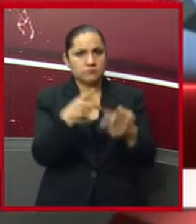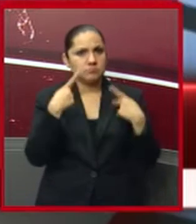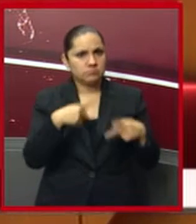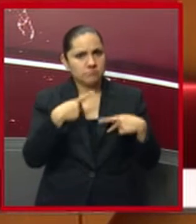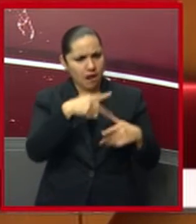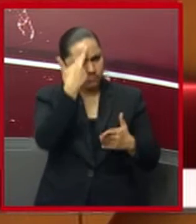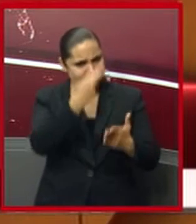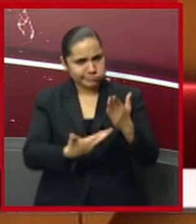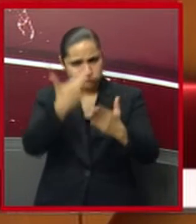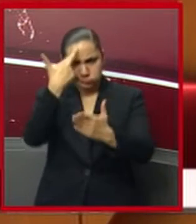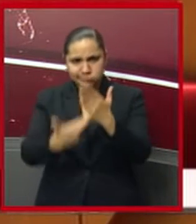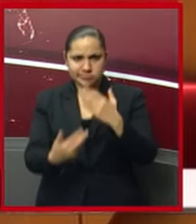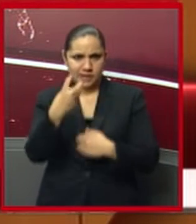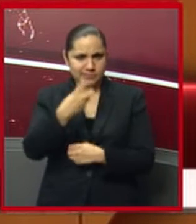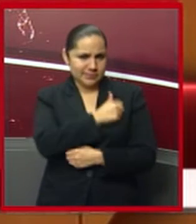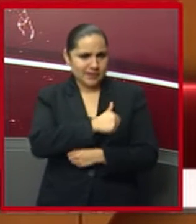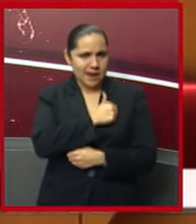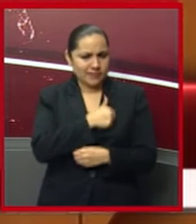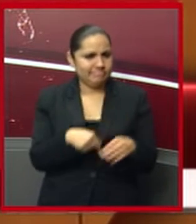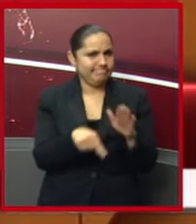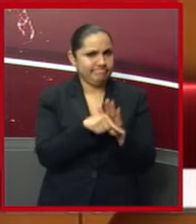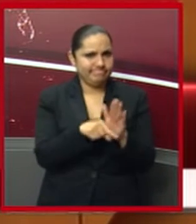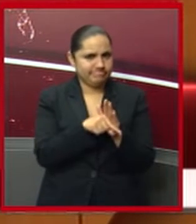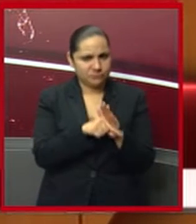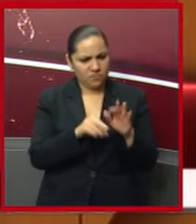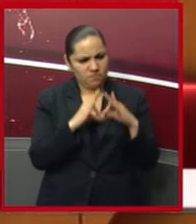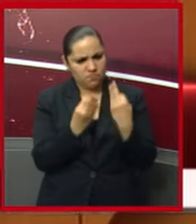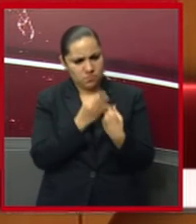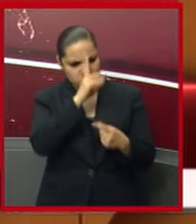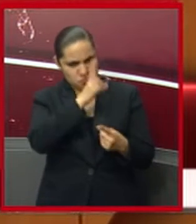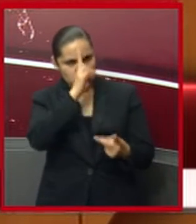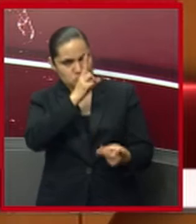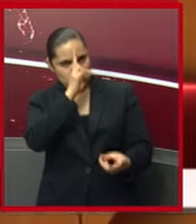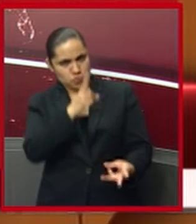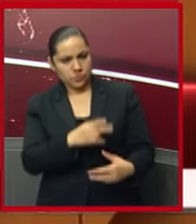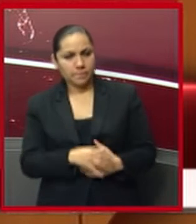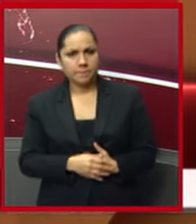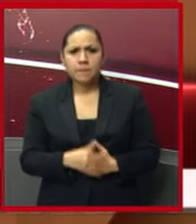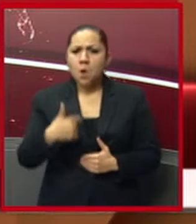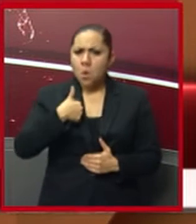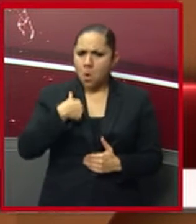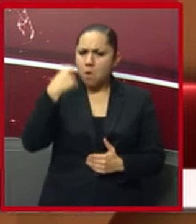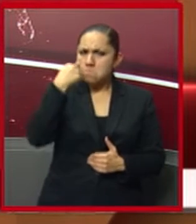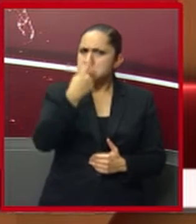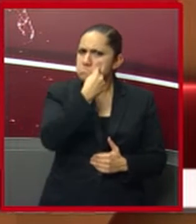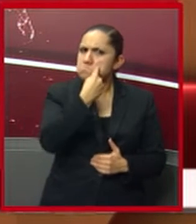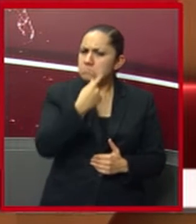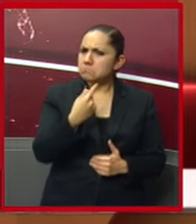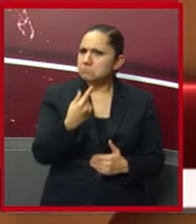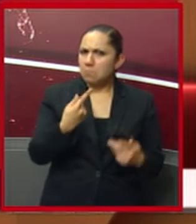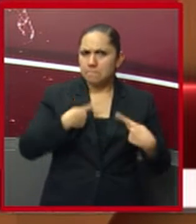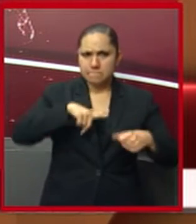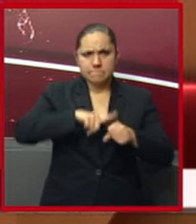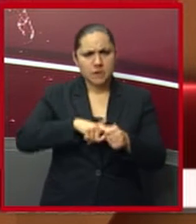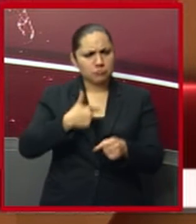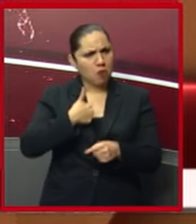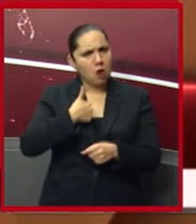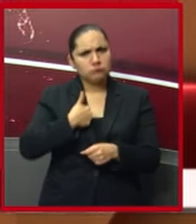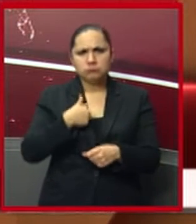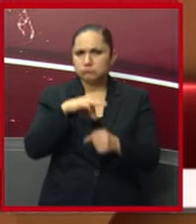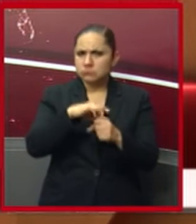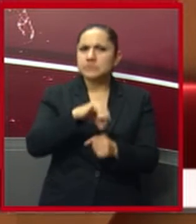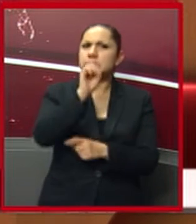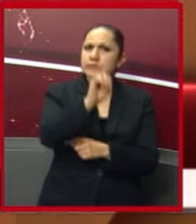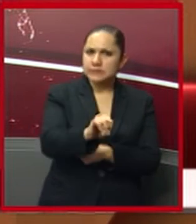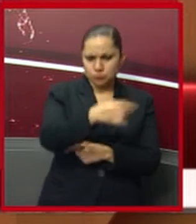humanos. En lo personal, estoy a favor del dictamen. Votaremos a favor del dictamen por